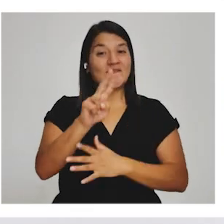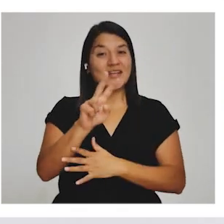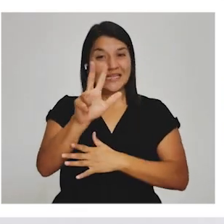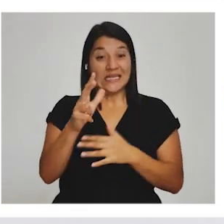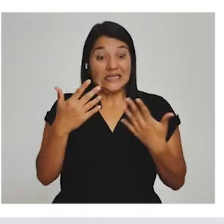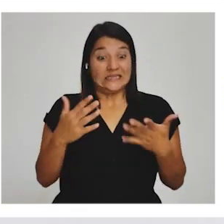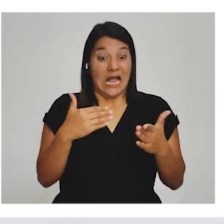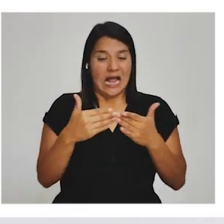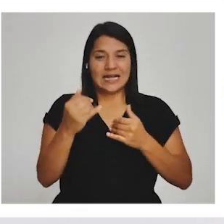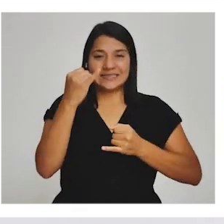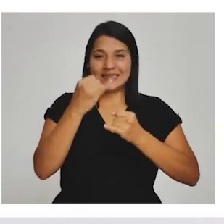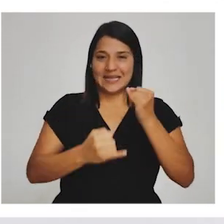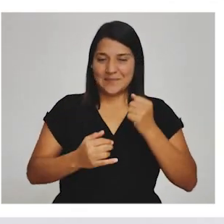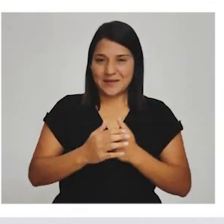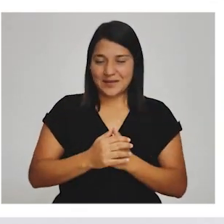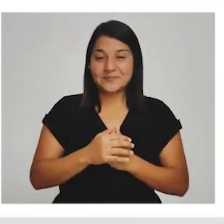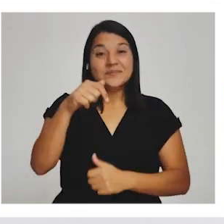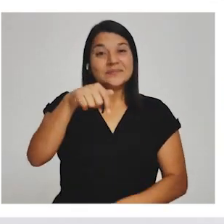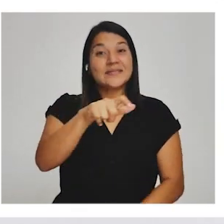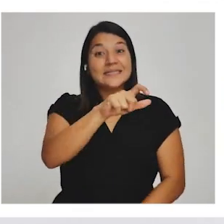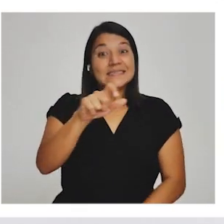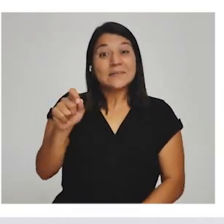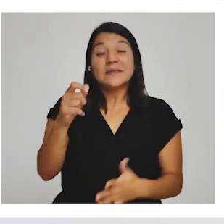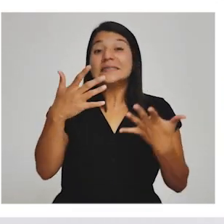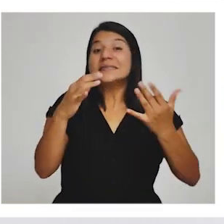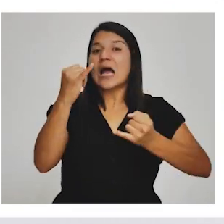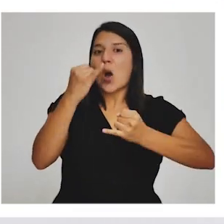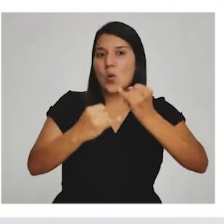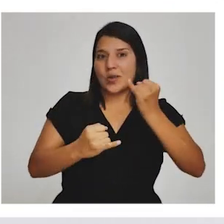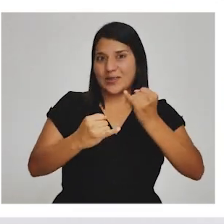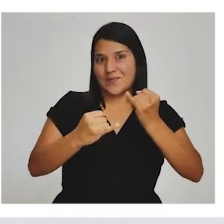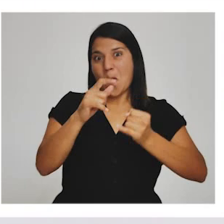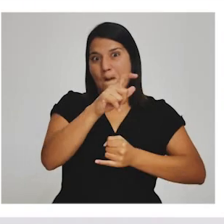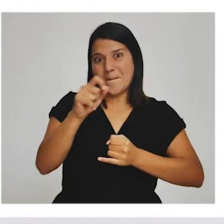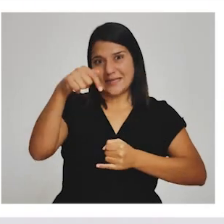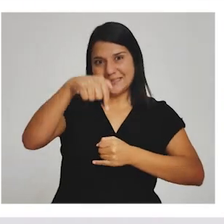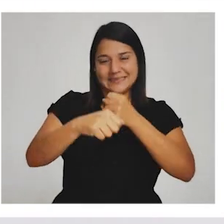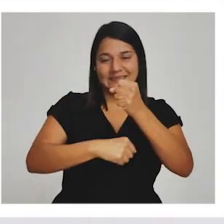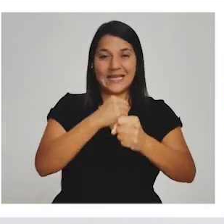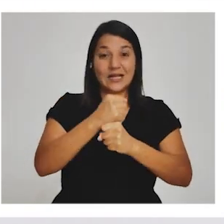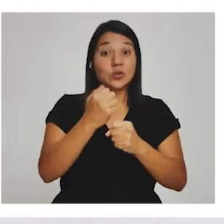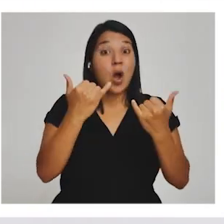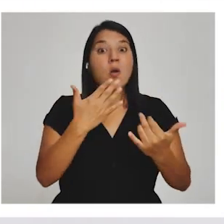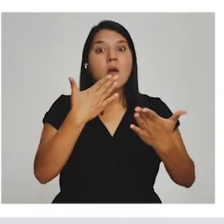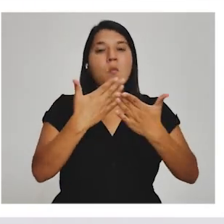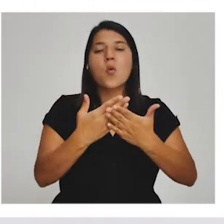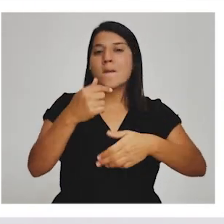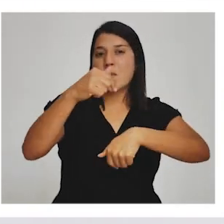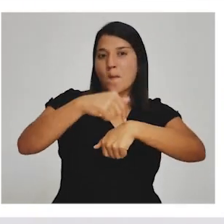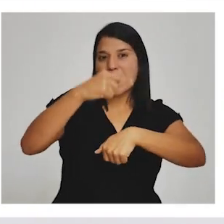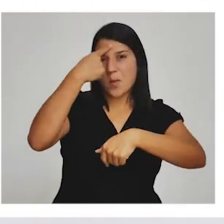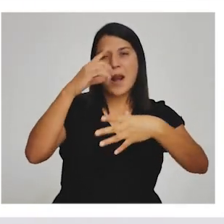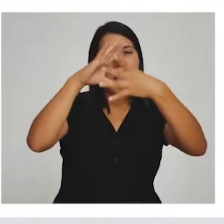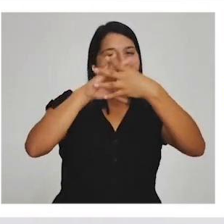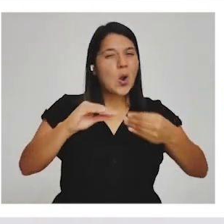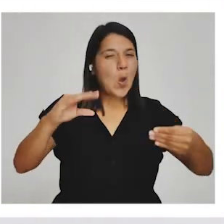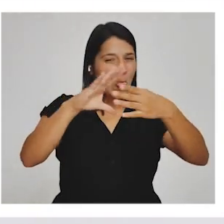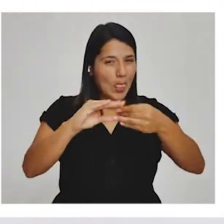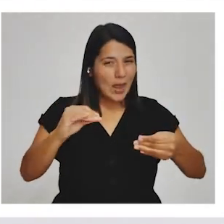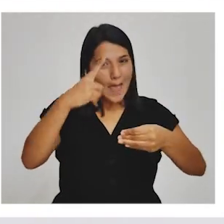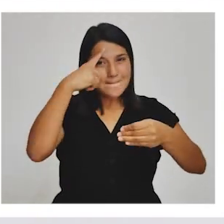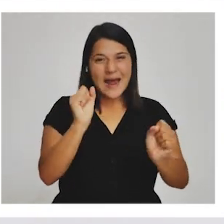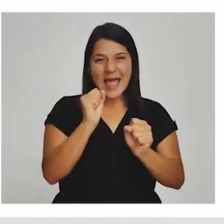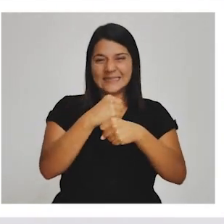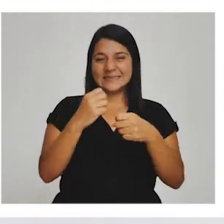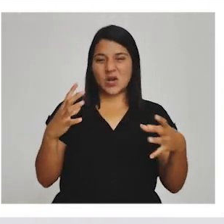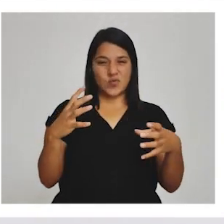que estamos en este mes final del año y que es un buen momento para contar y recapitular las cosas buenas que